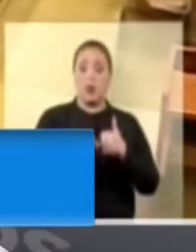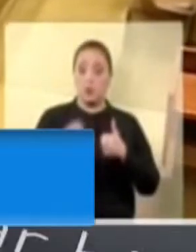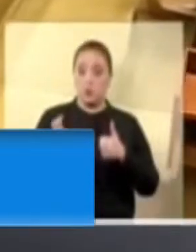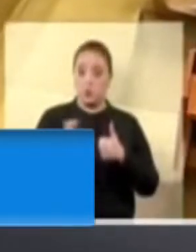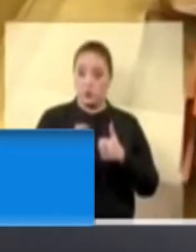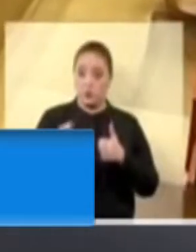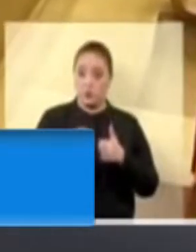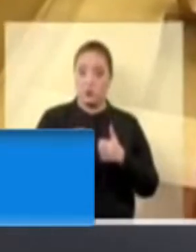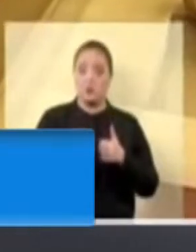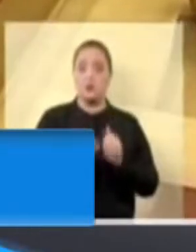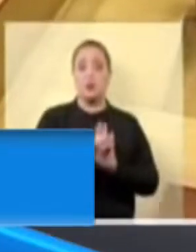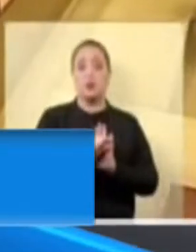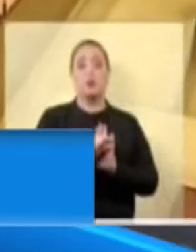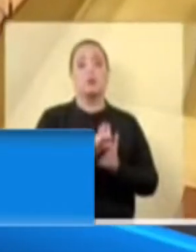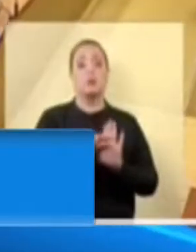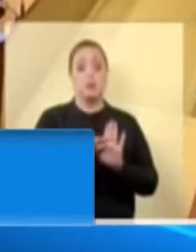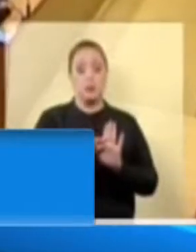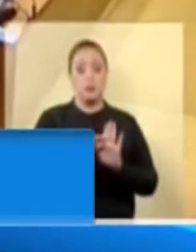nosotros pudiéramos